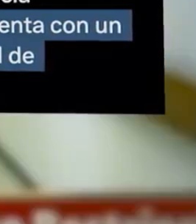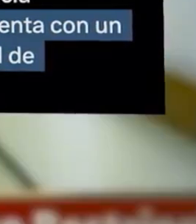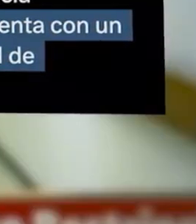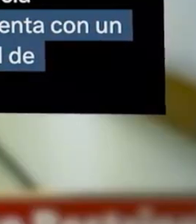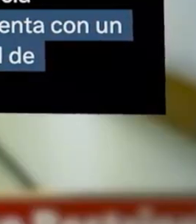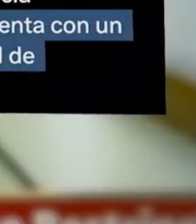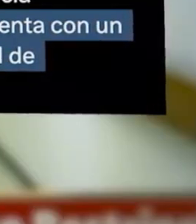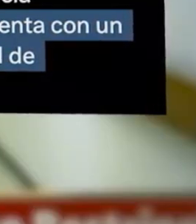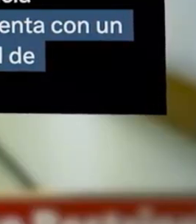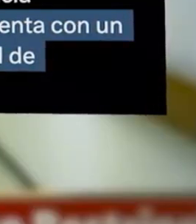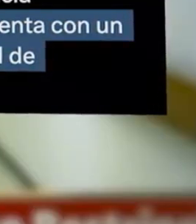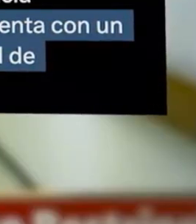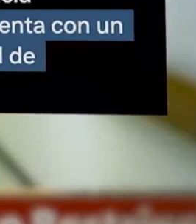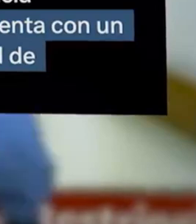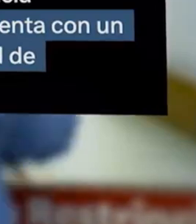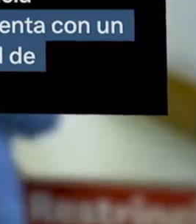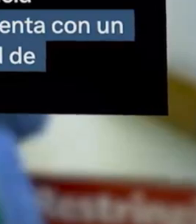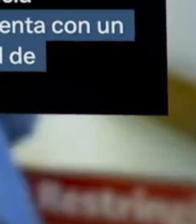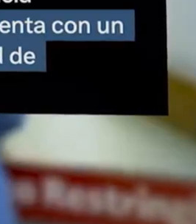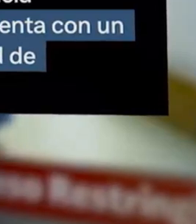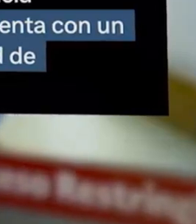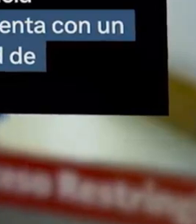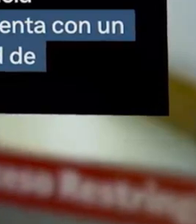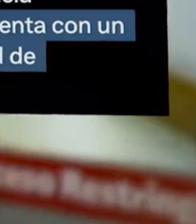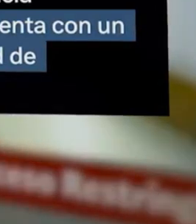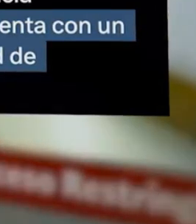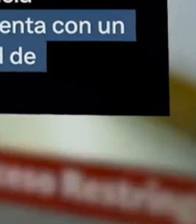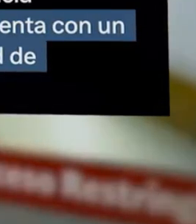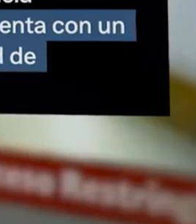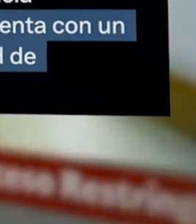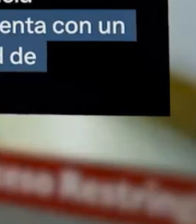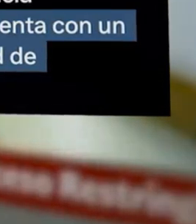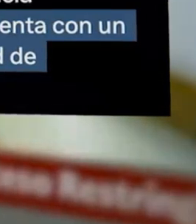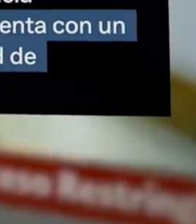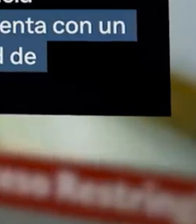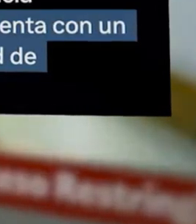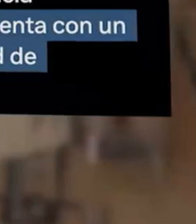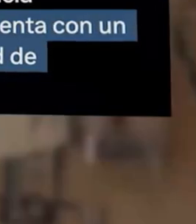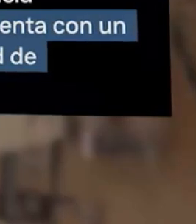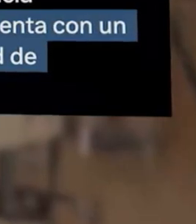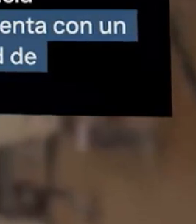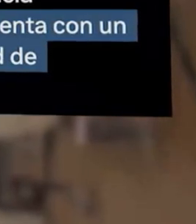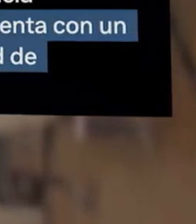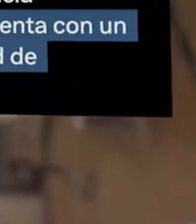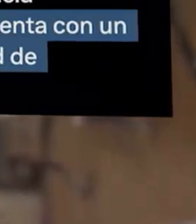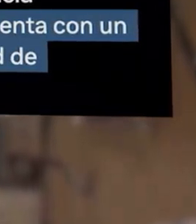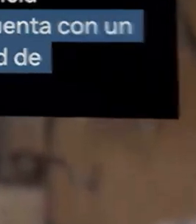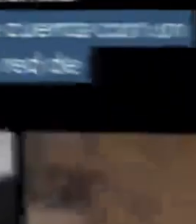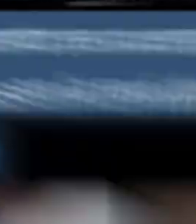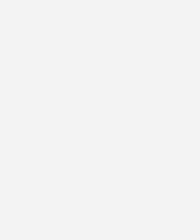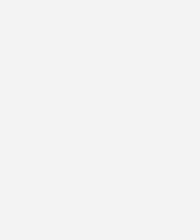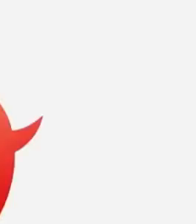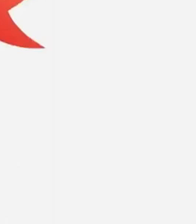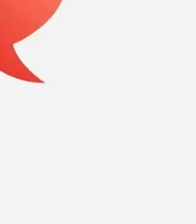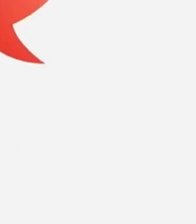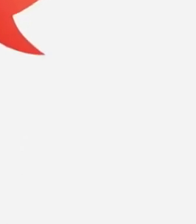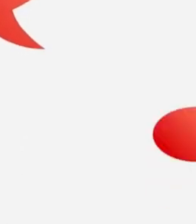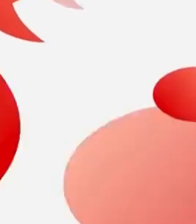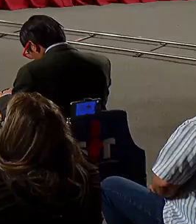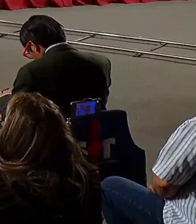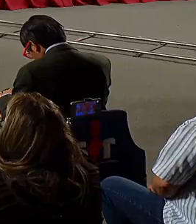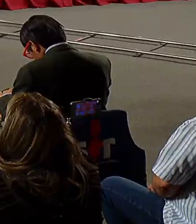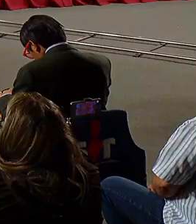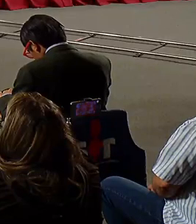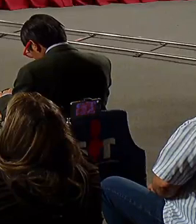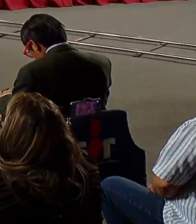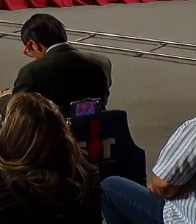se cuenta con un mínimo histórico de 11 personas hospitalizadas en la red de hospitales CEDESA IMSS Bienestar. ¡Que no